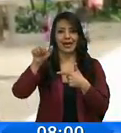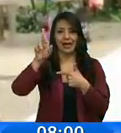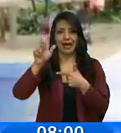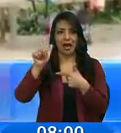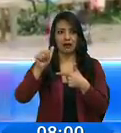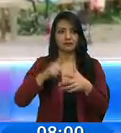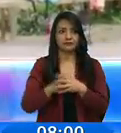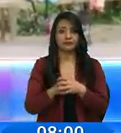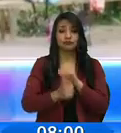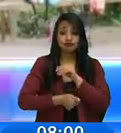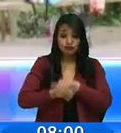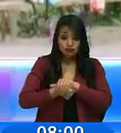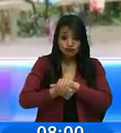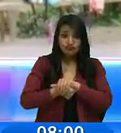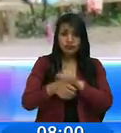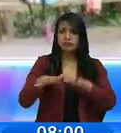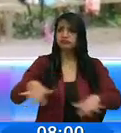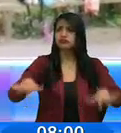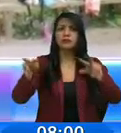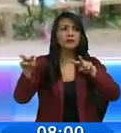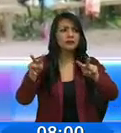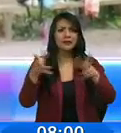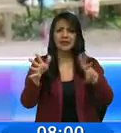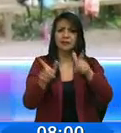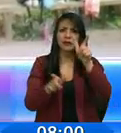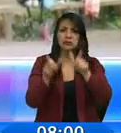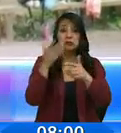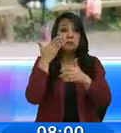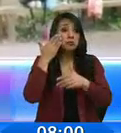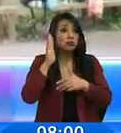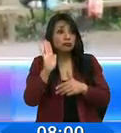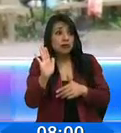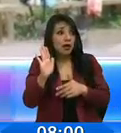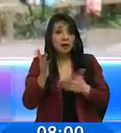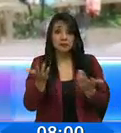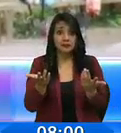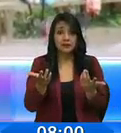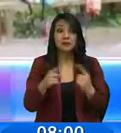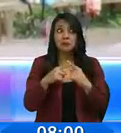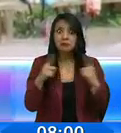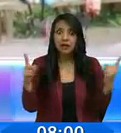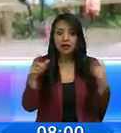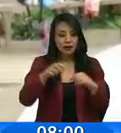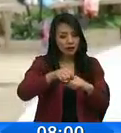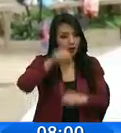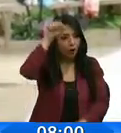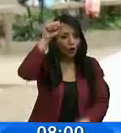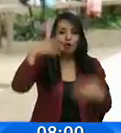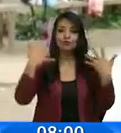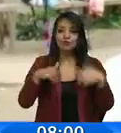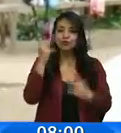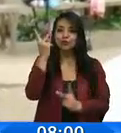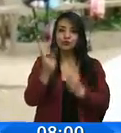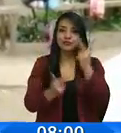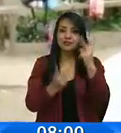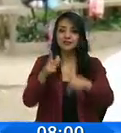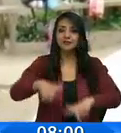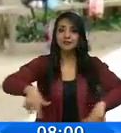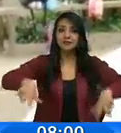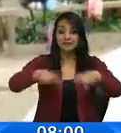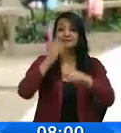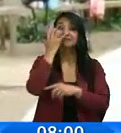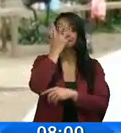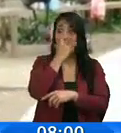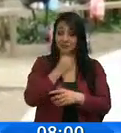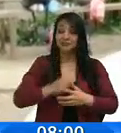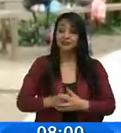está escondido, que no se ven o no hay cómo verse así nomás. Pero si usted visita este lugar, es muy hermoso